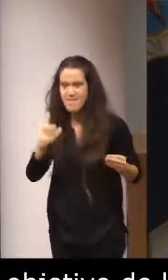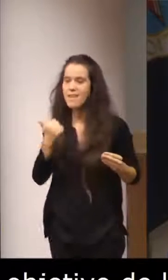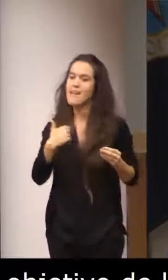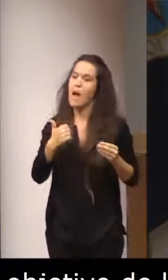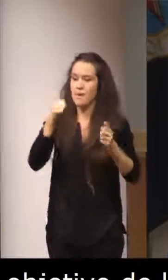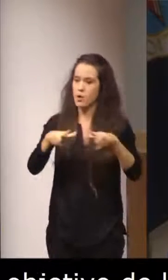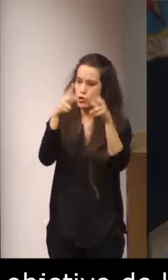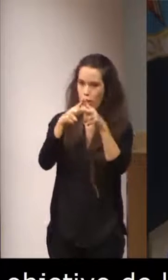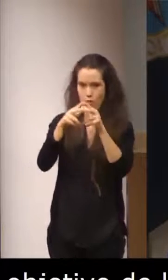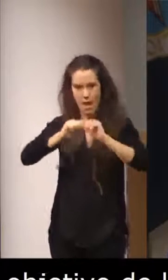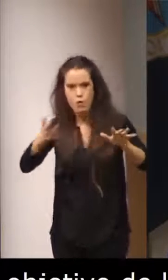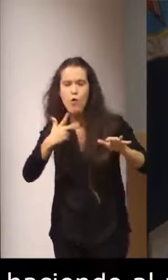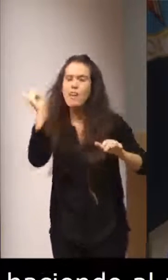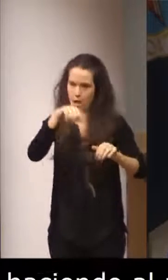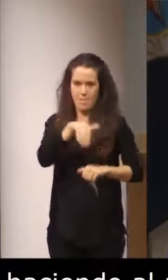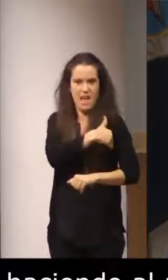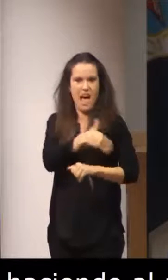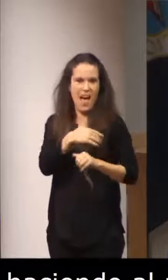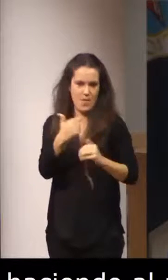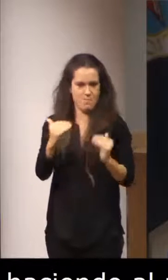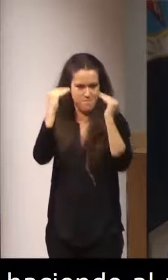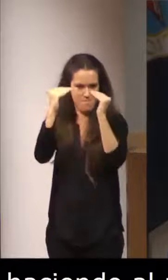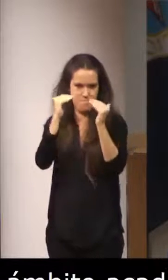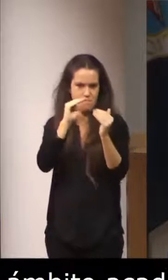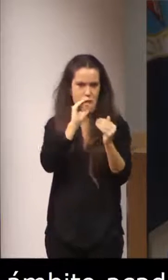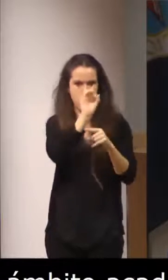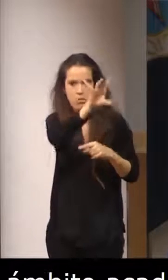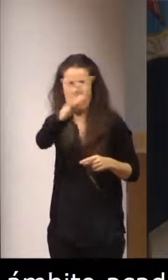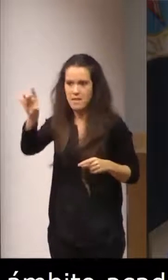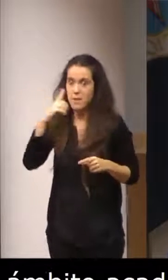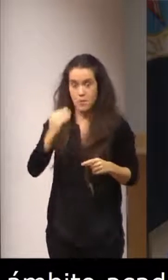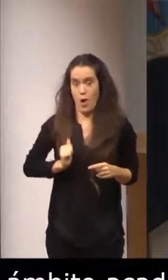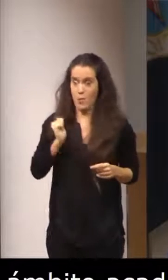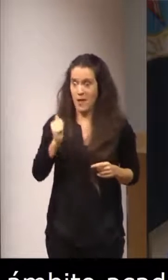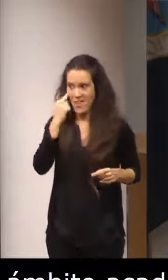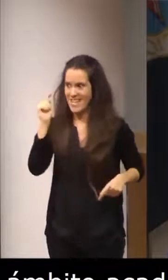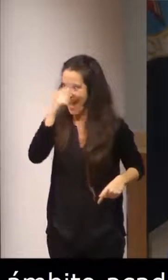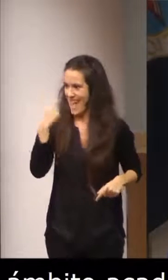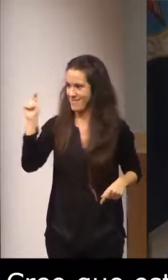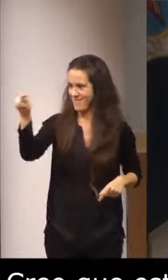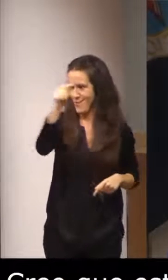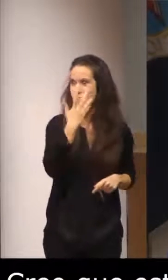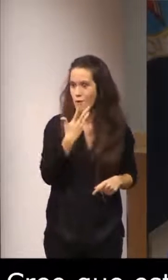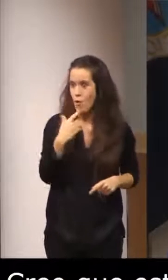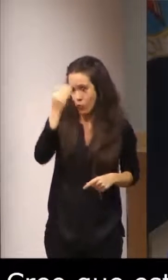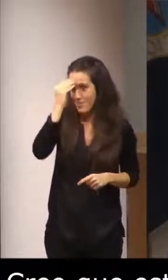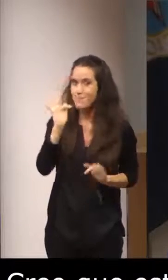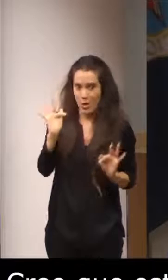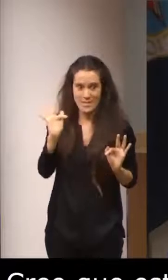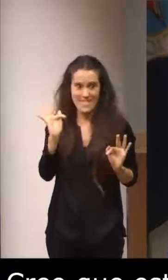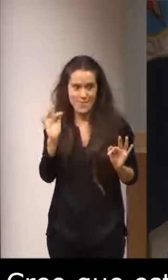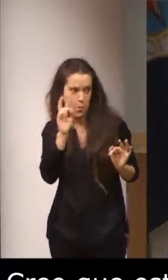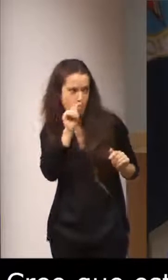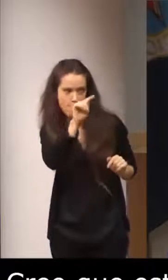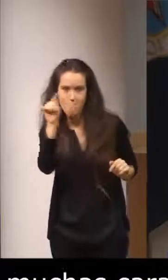académico. Creo que esto es una oportunidad. Veo muchas caras conocidas, lo cual es muy gratificante para mí. Veo que las